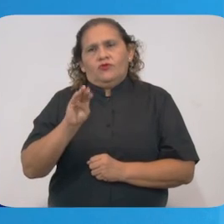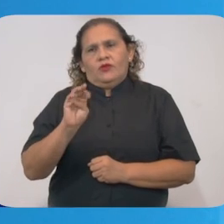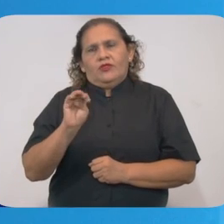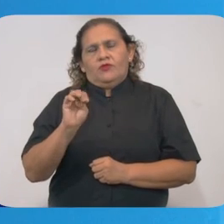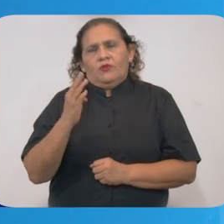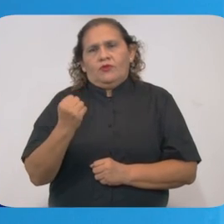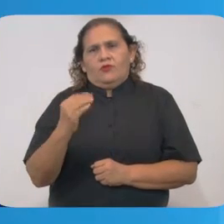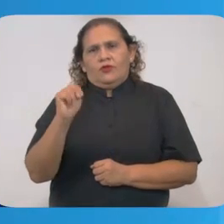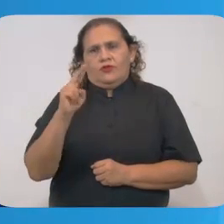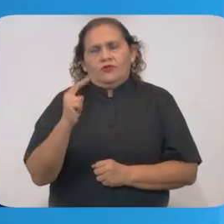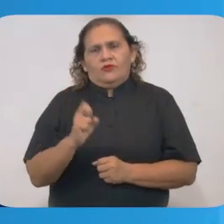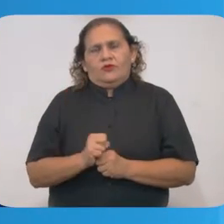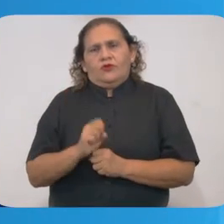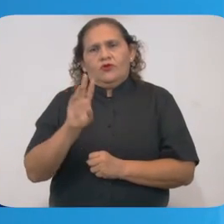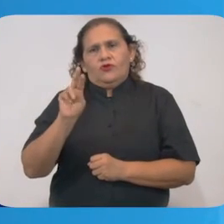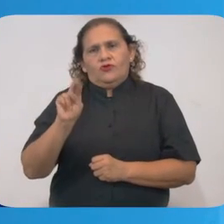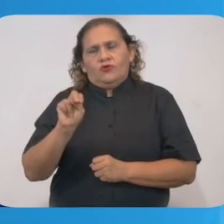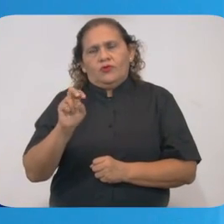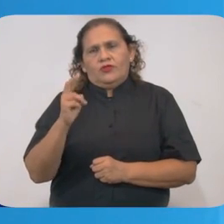9992-008489 en español y